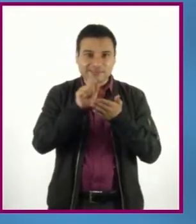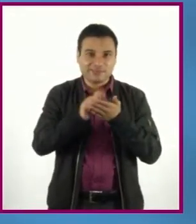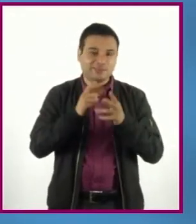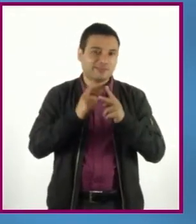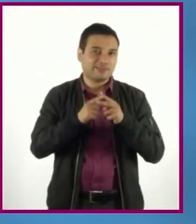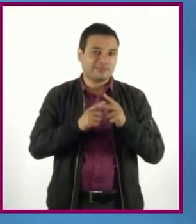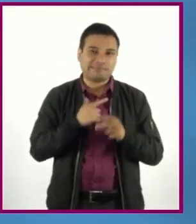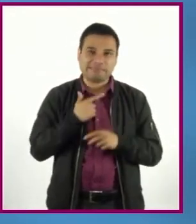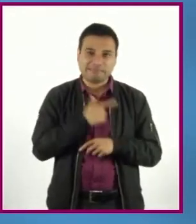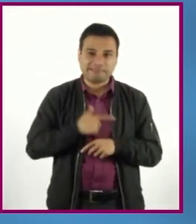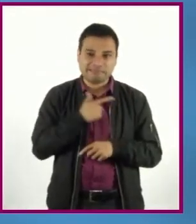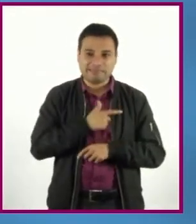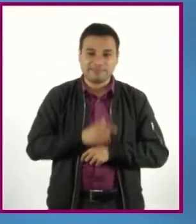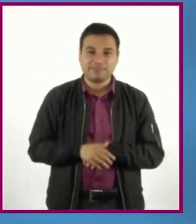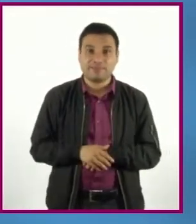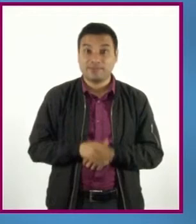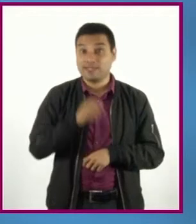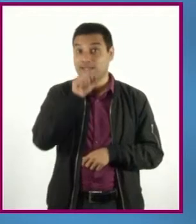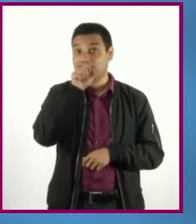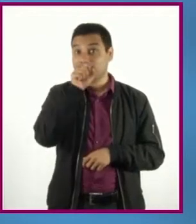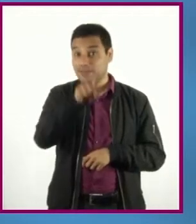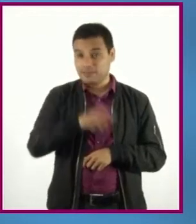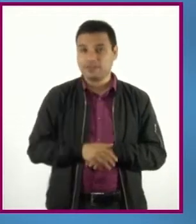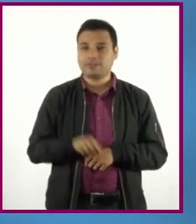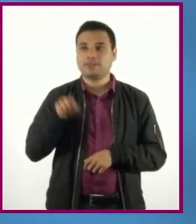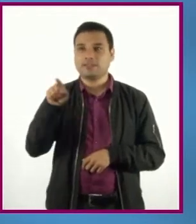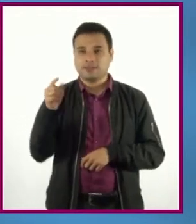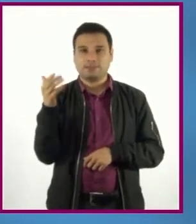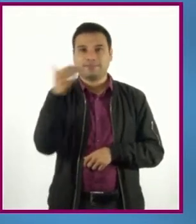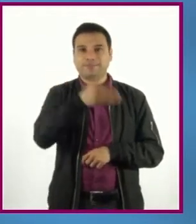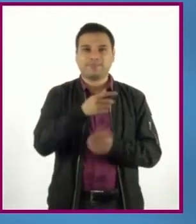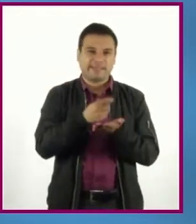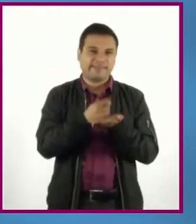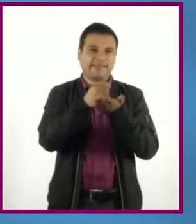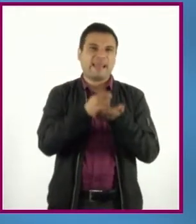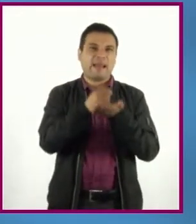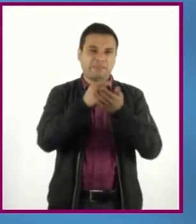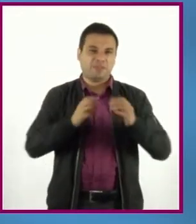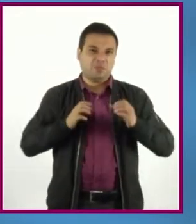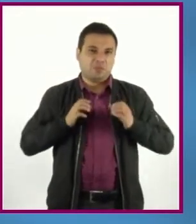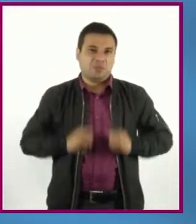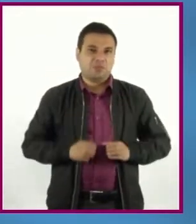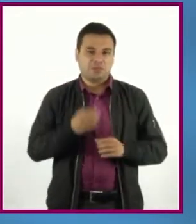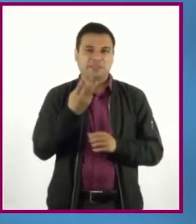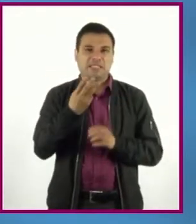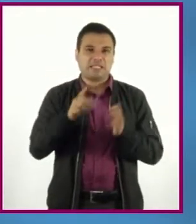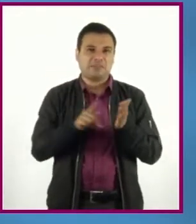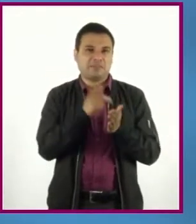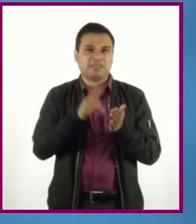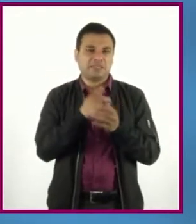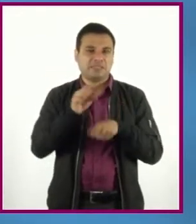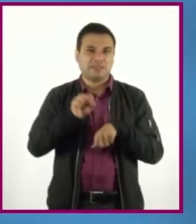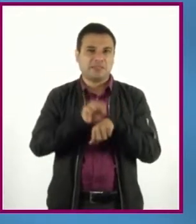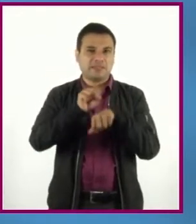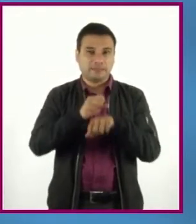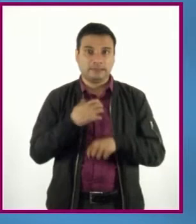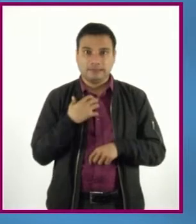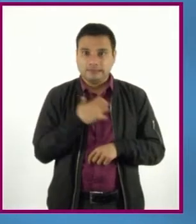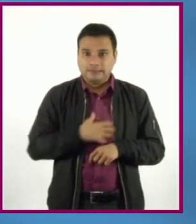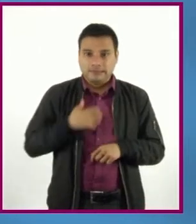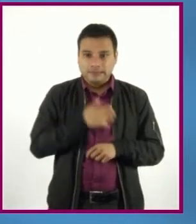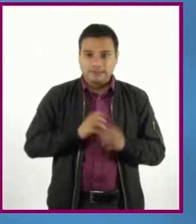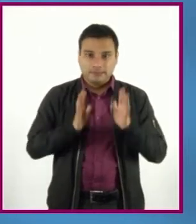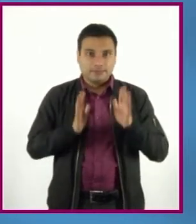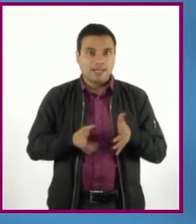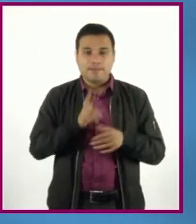matemáticas. Además, va a fisioterapia 3 veces a la semana y está contenta porque se está recuperando poco a